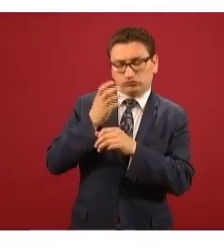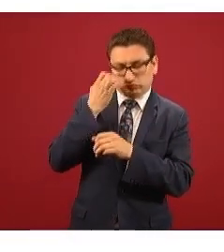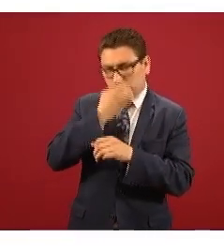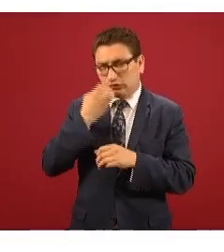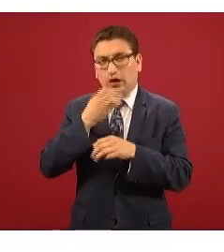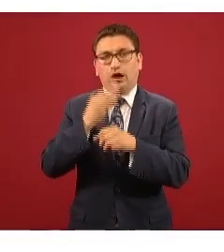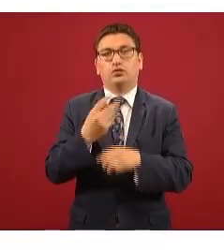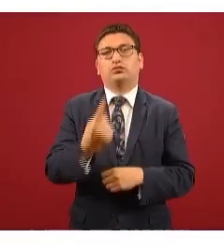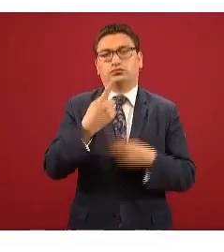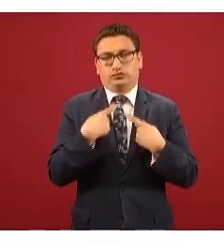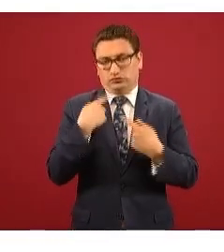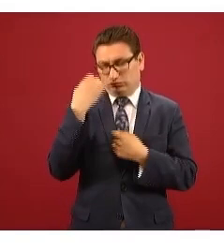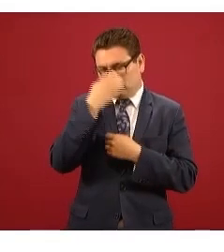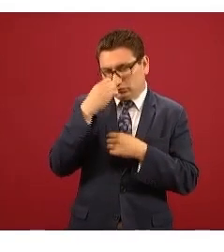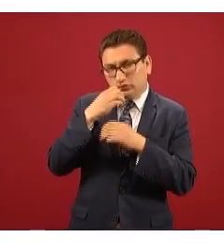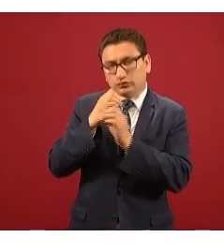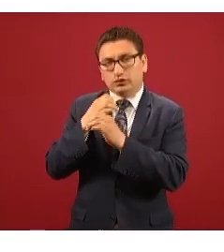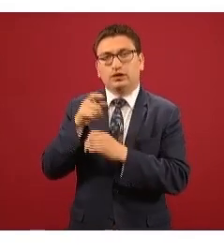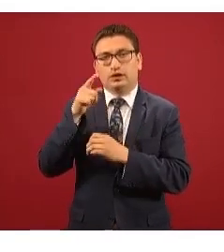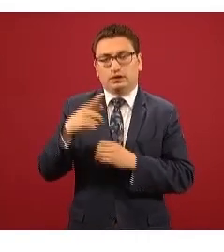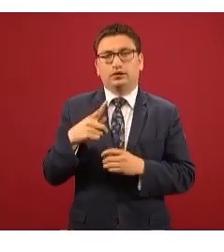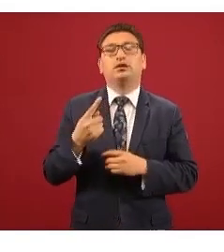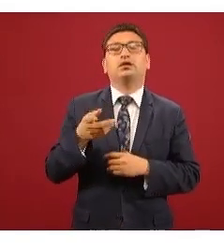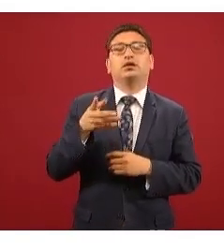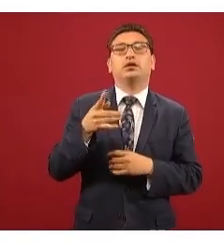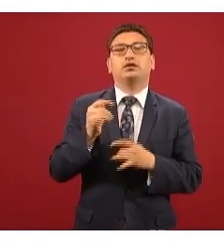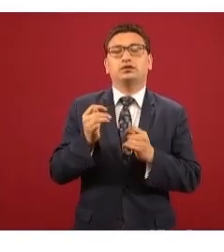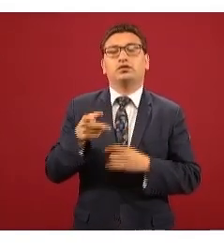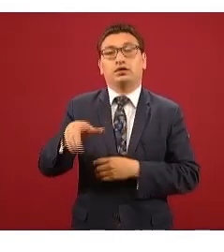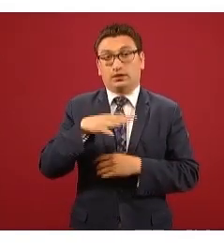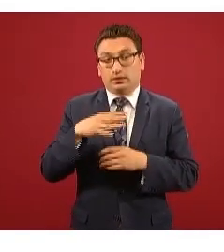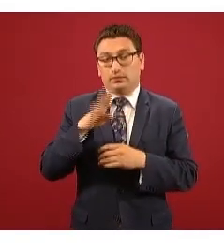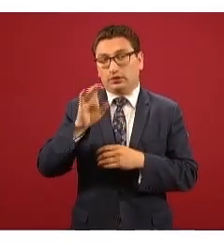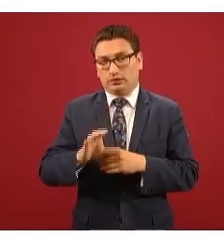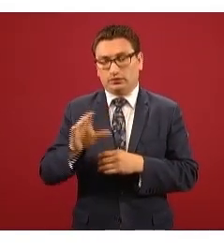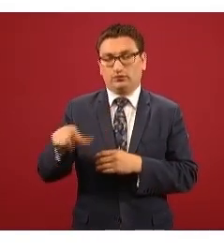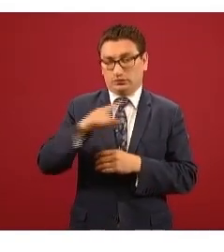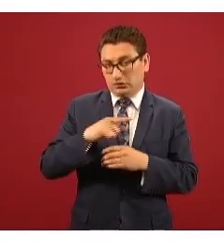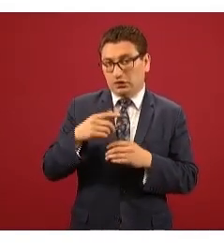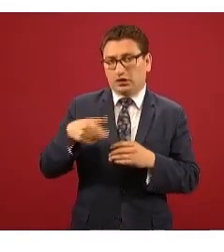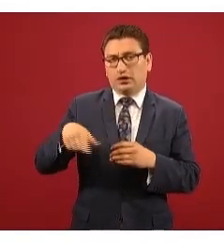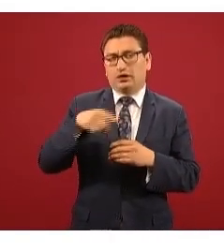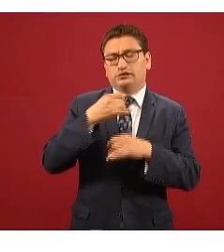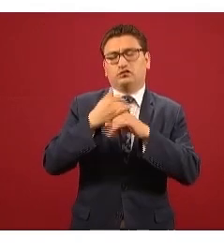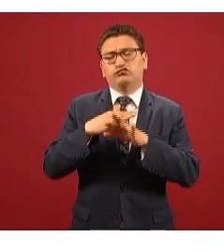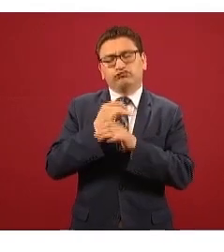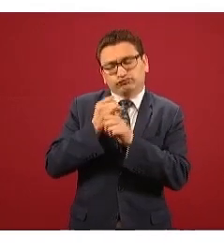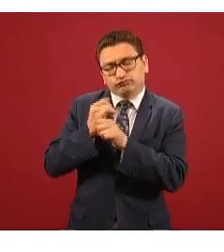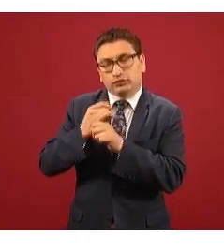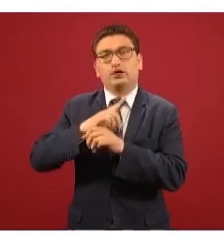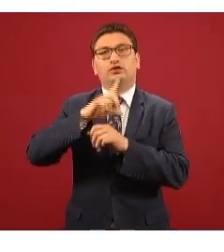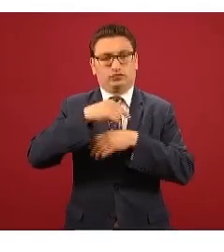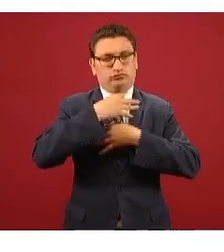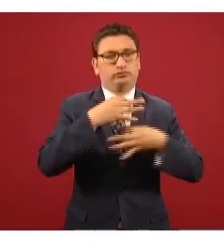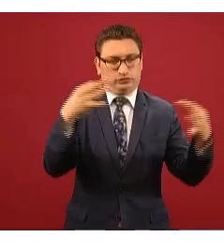estudio en Tijuana, Baja California. Saldrá al curso del día la información. Ahora, lo que